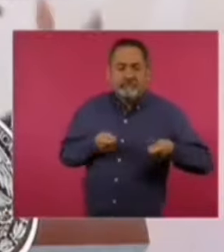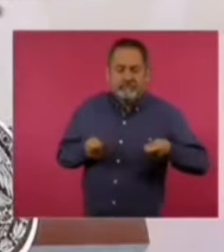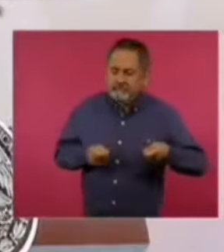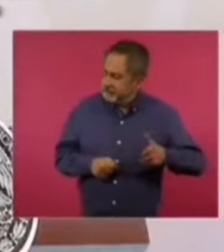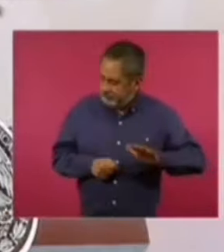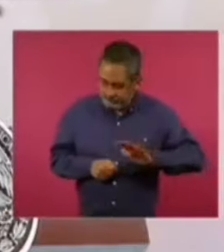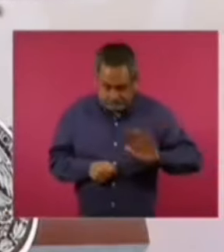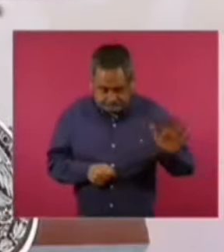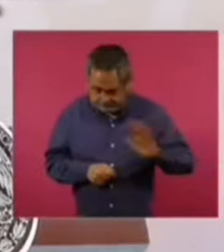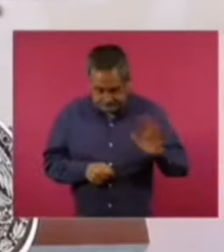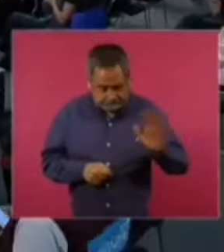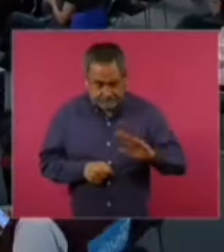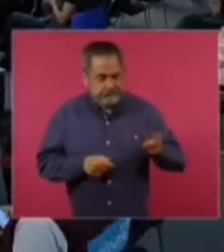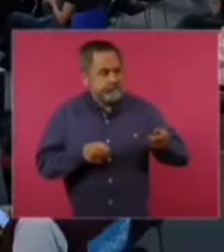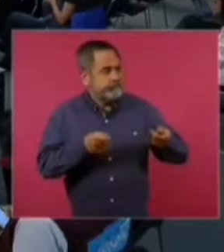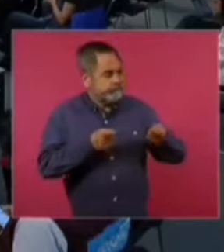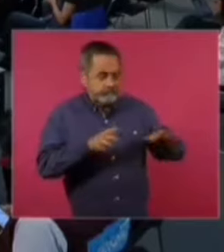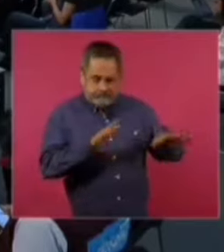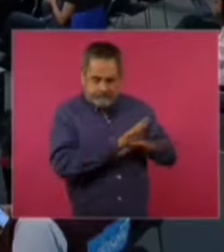control